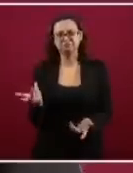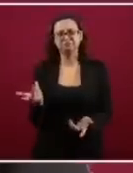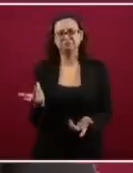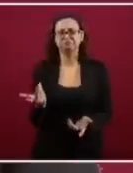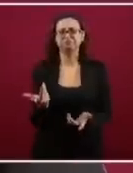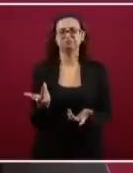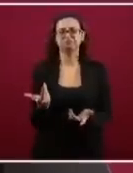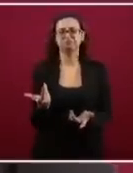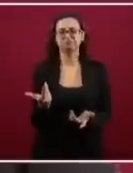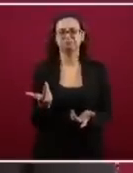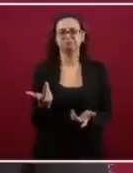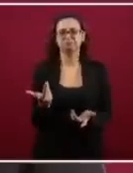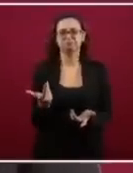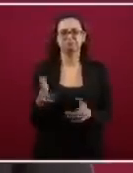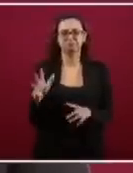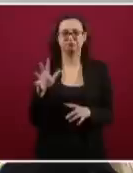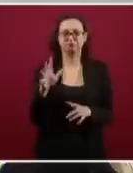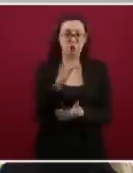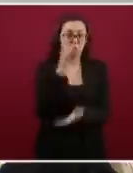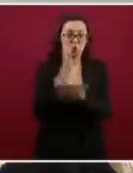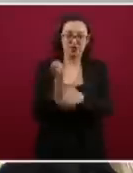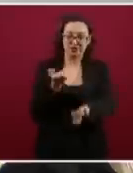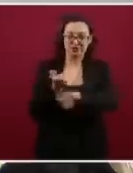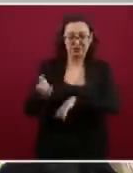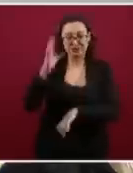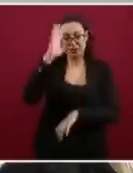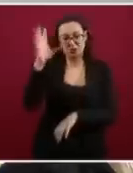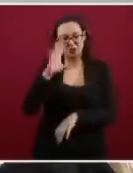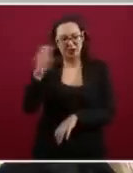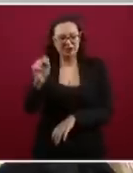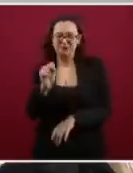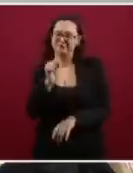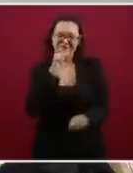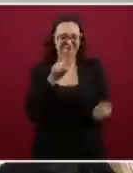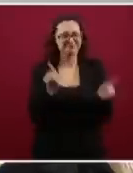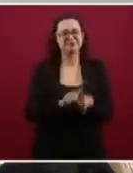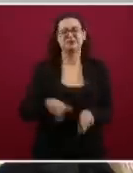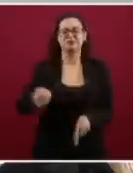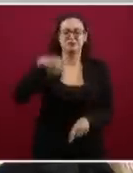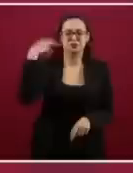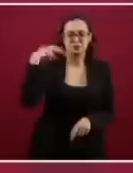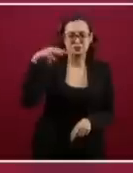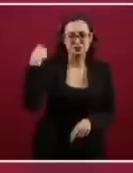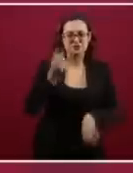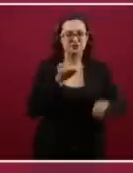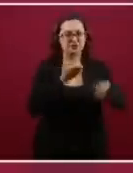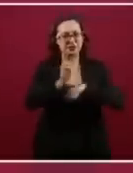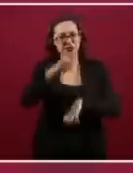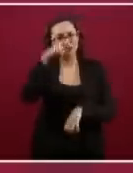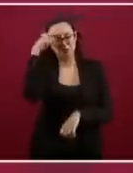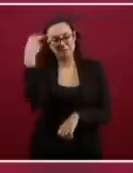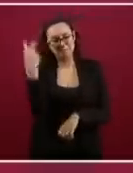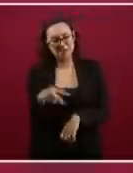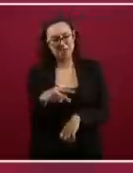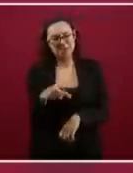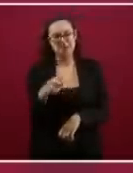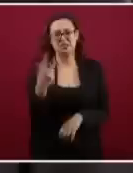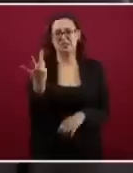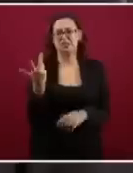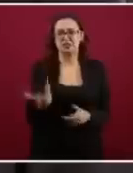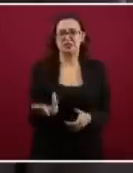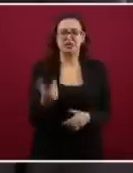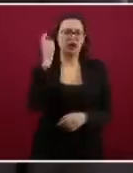no solo es Morelos, es Veracruz, es el Estado de México,